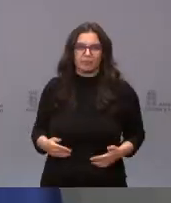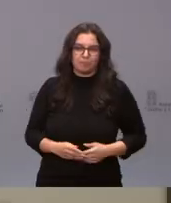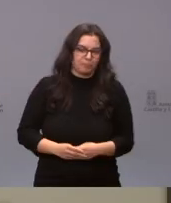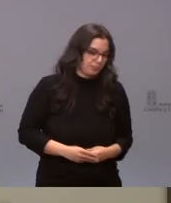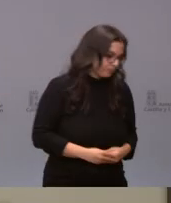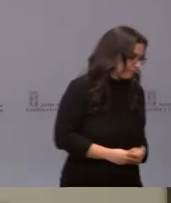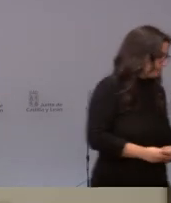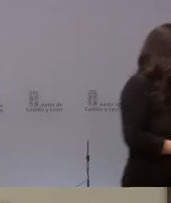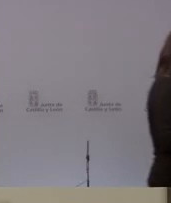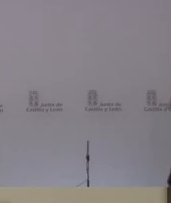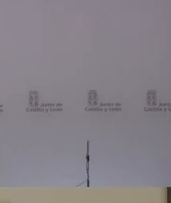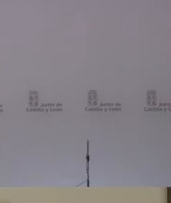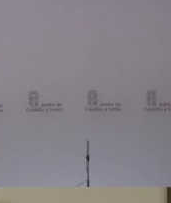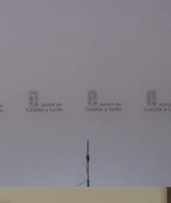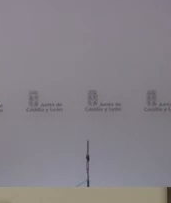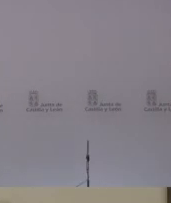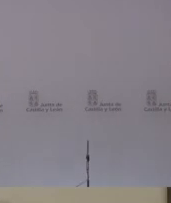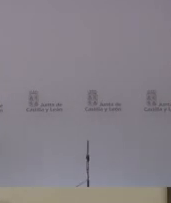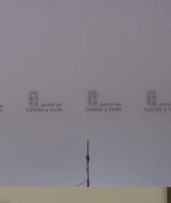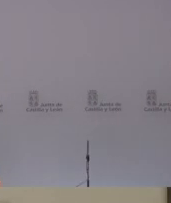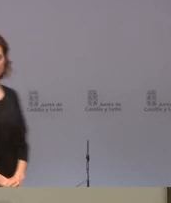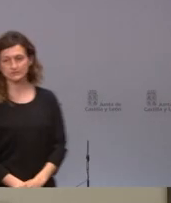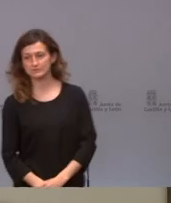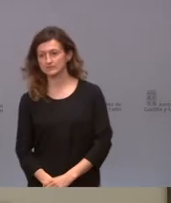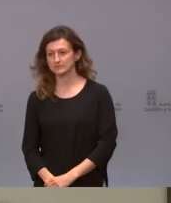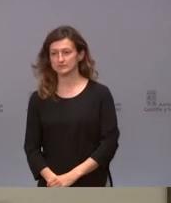quedo a su disposición para las preguntas